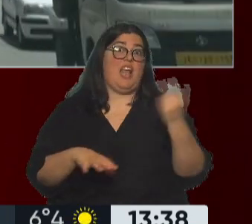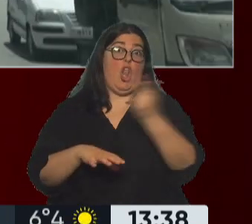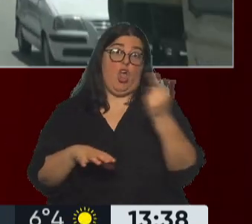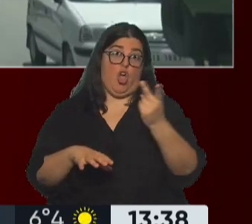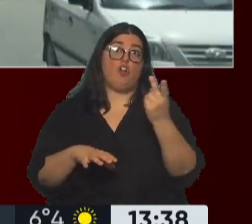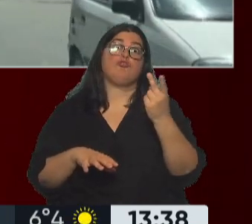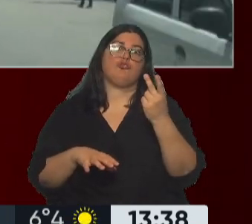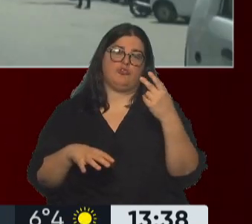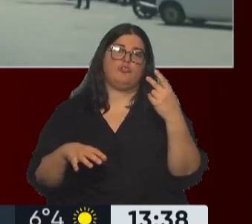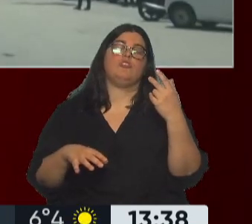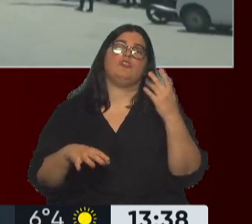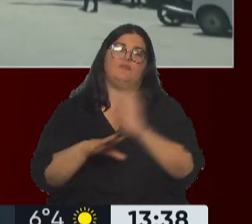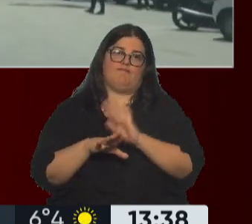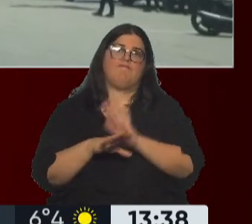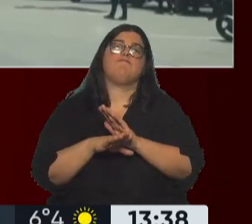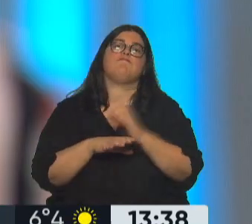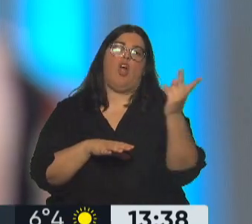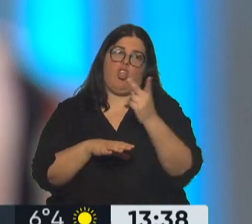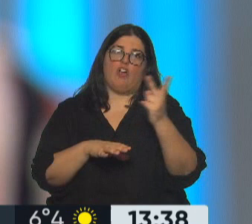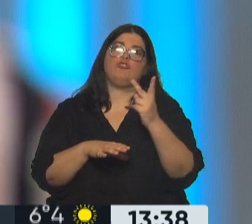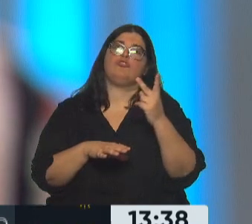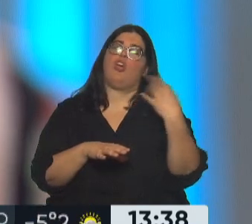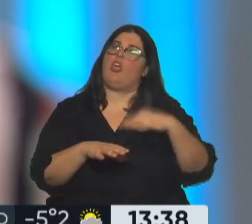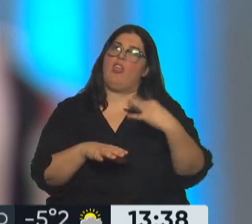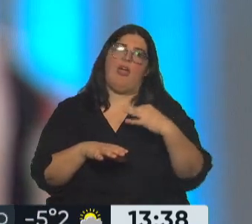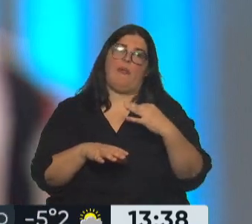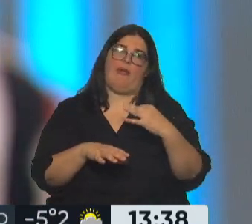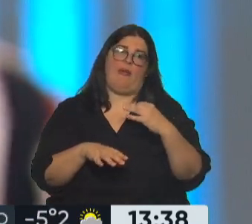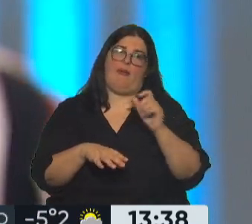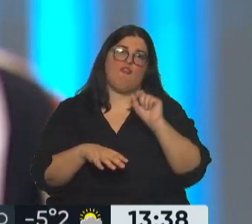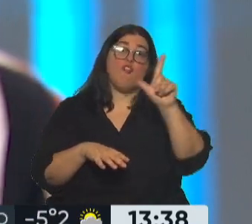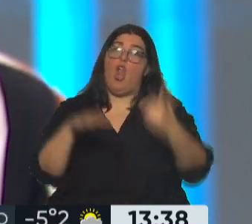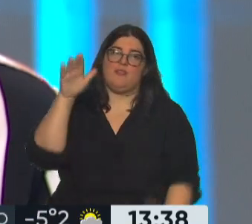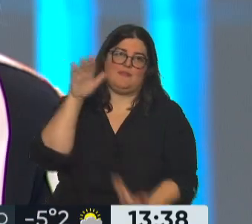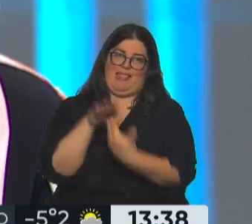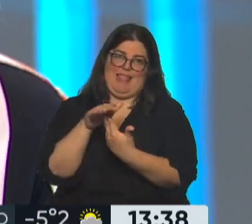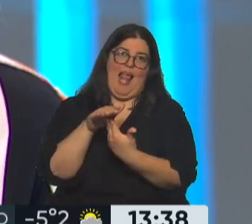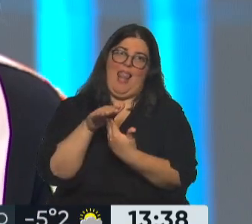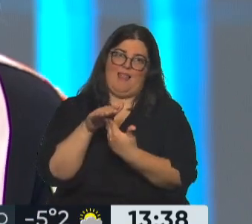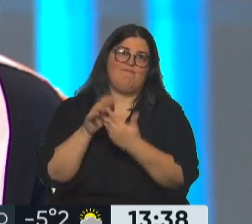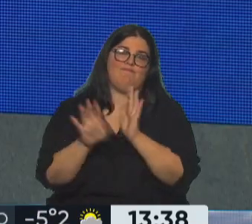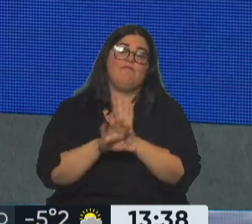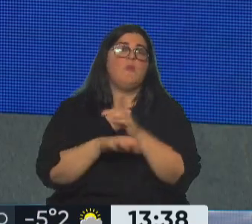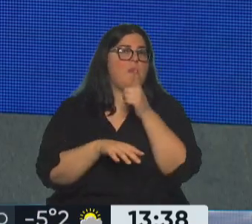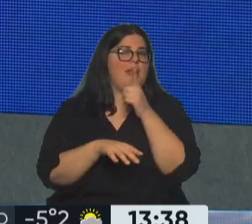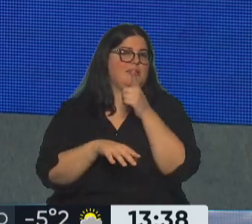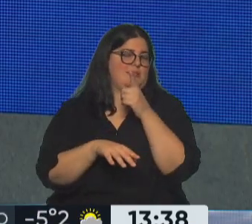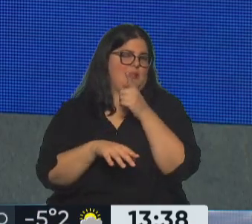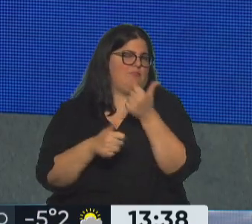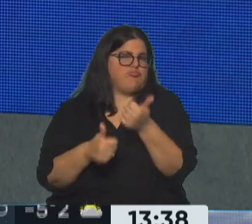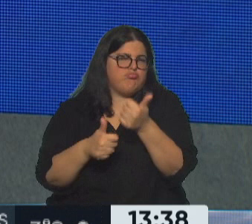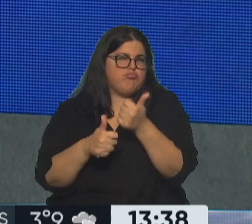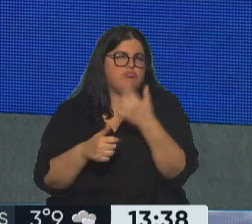están llamados a jugar un papel central. Entonces, por eso me parece excelente que tenga lugar